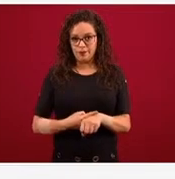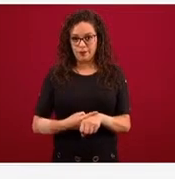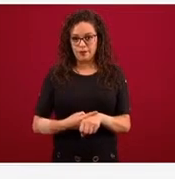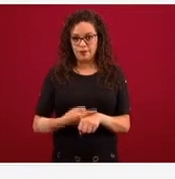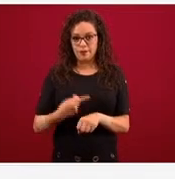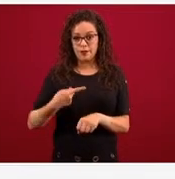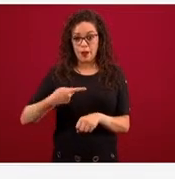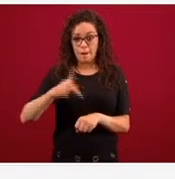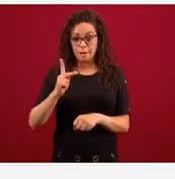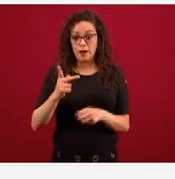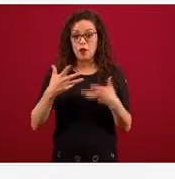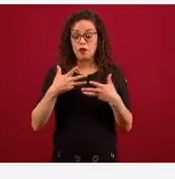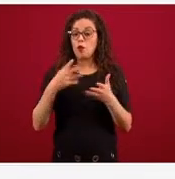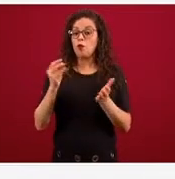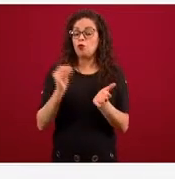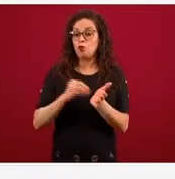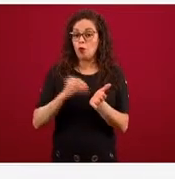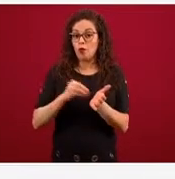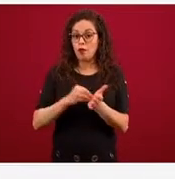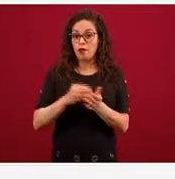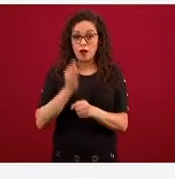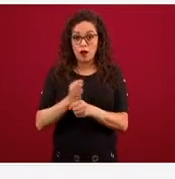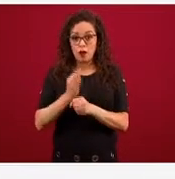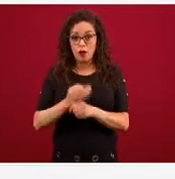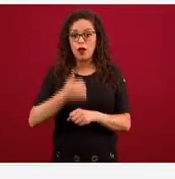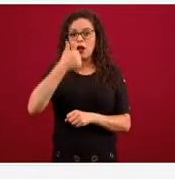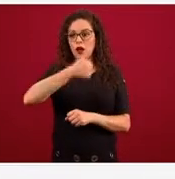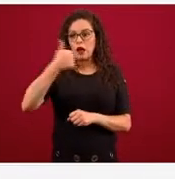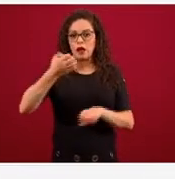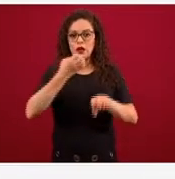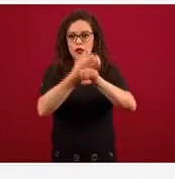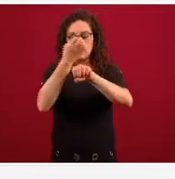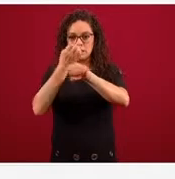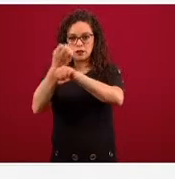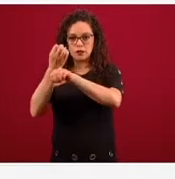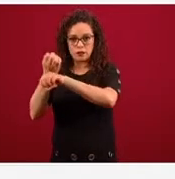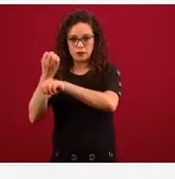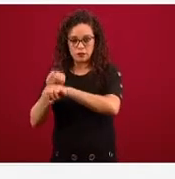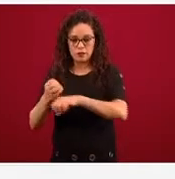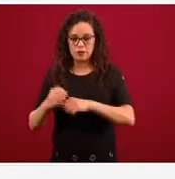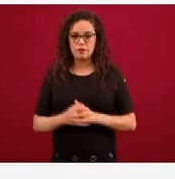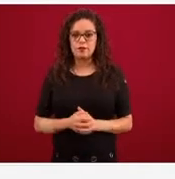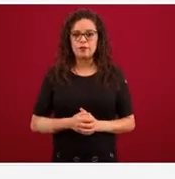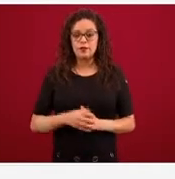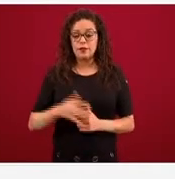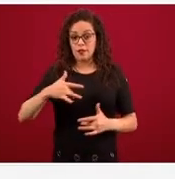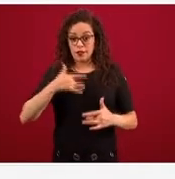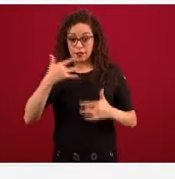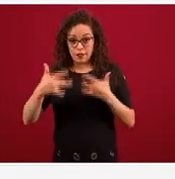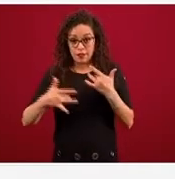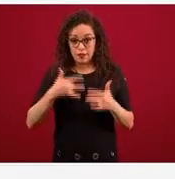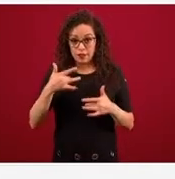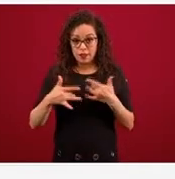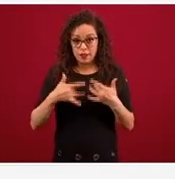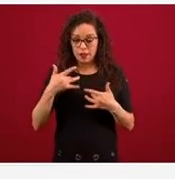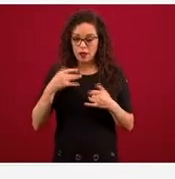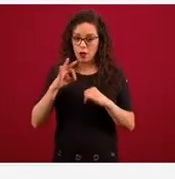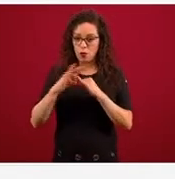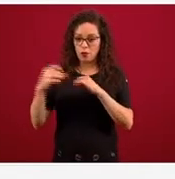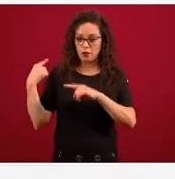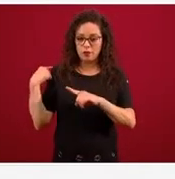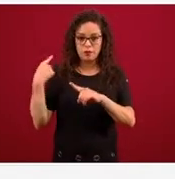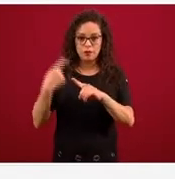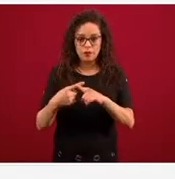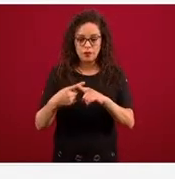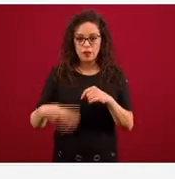activos por cases entidad by federativa, es state, decir, los casos que you se can han see confirmado here. con inicio de This síntomas is en over the los últimos last 14 días,